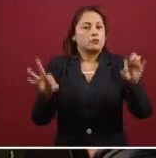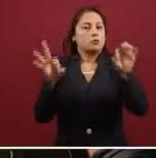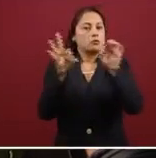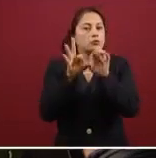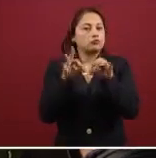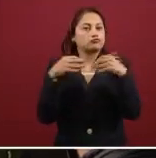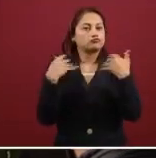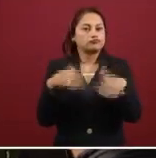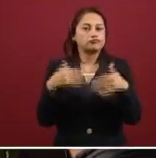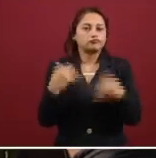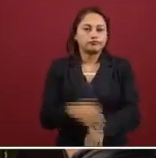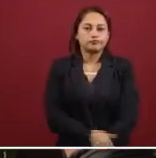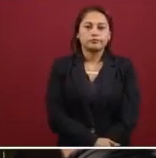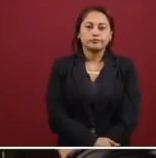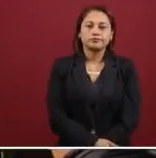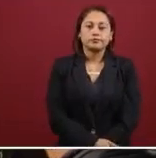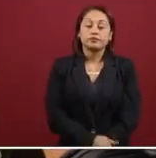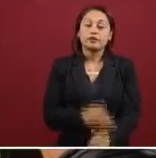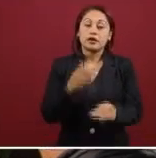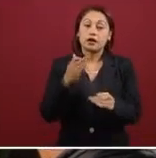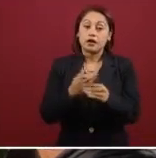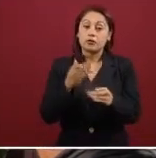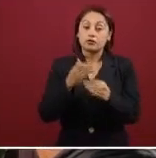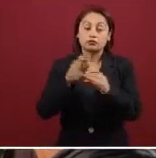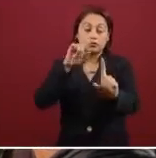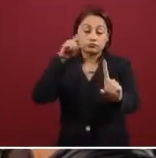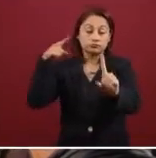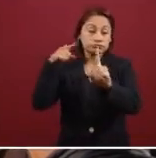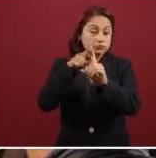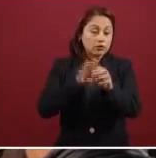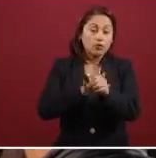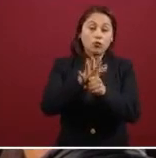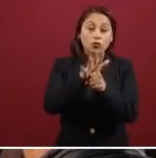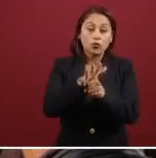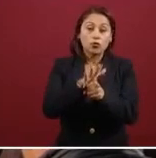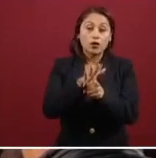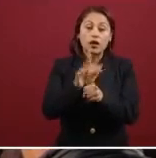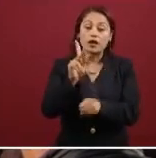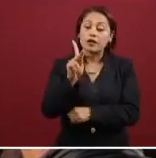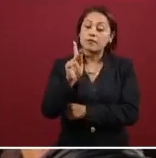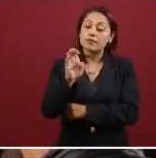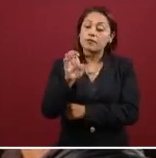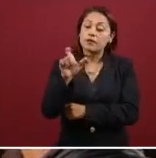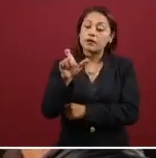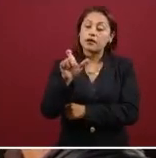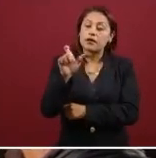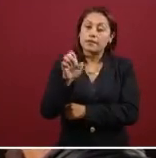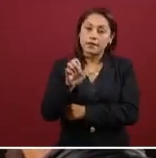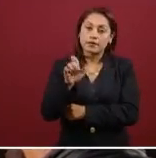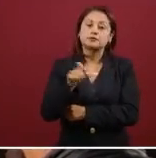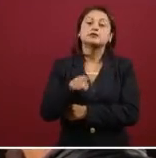Vamos a rescatar a Pemex con los trabajadores, con sus